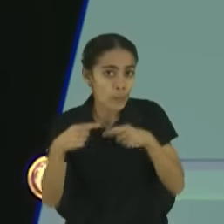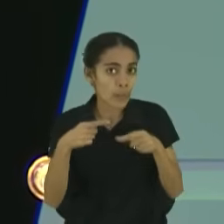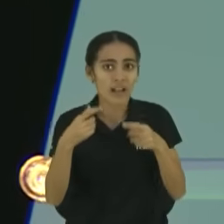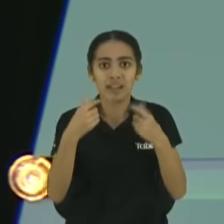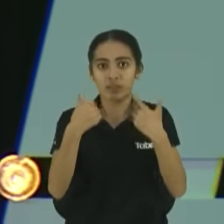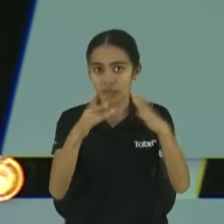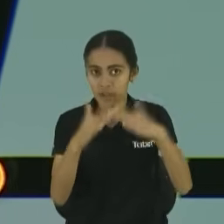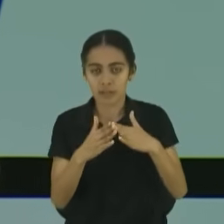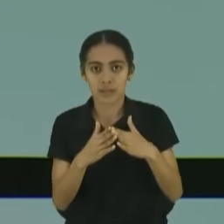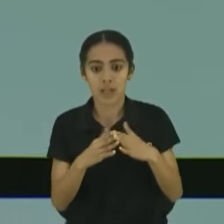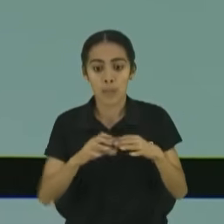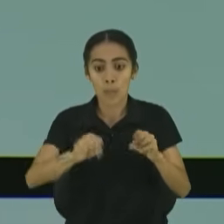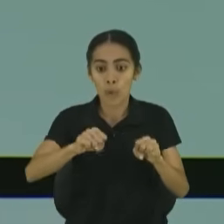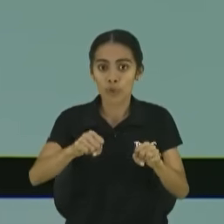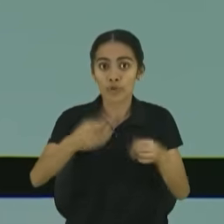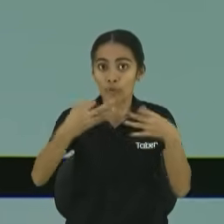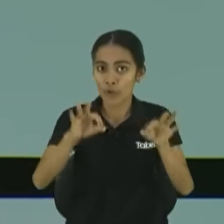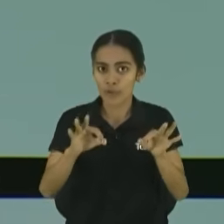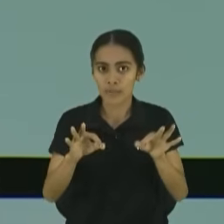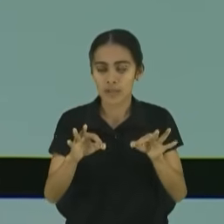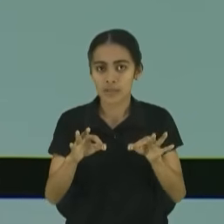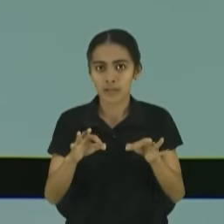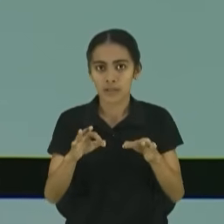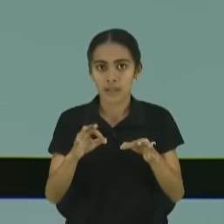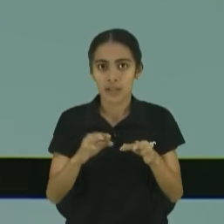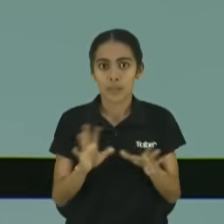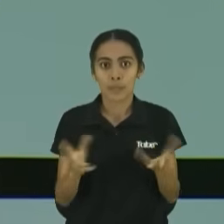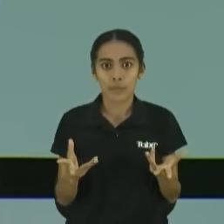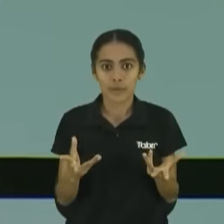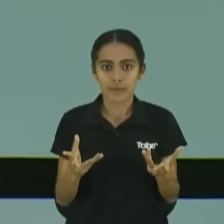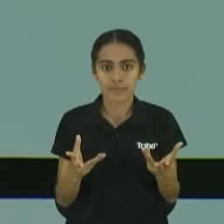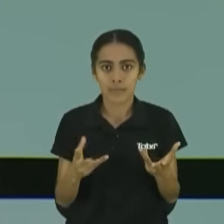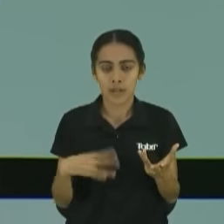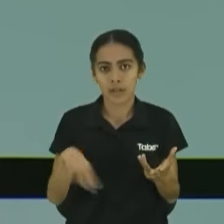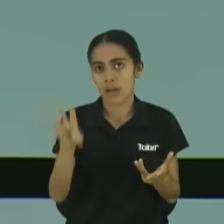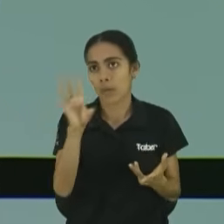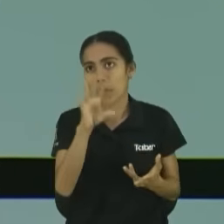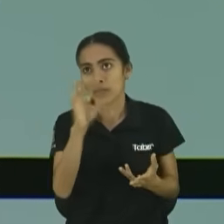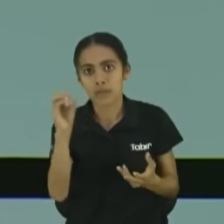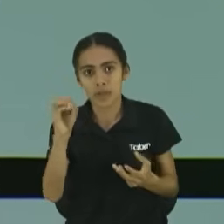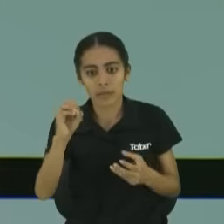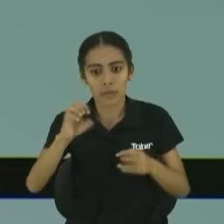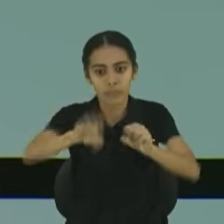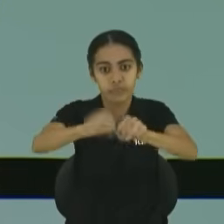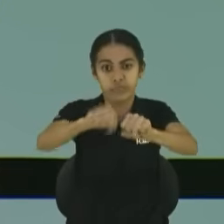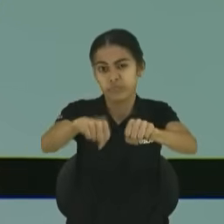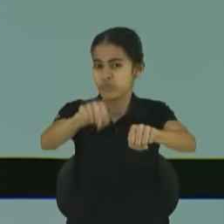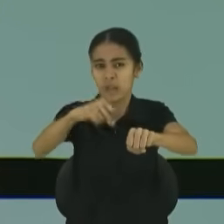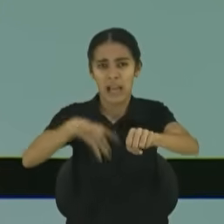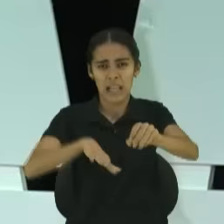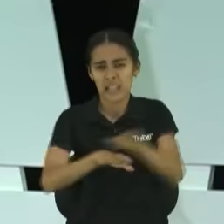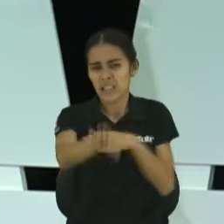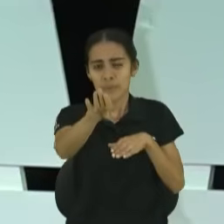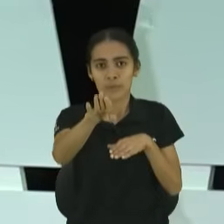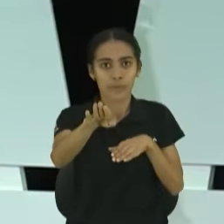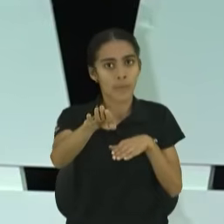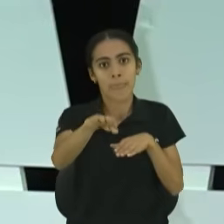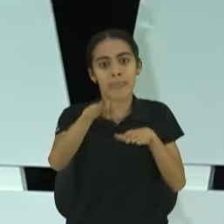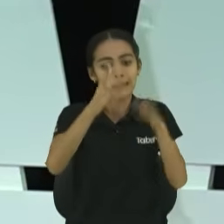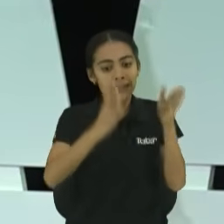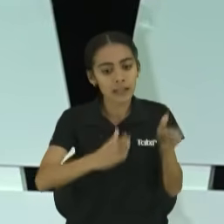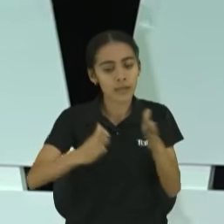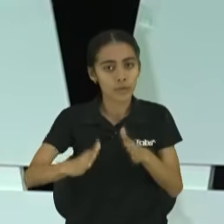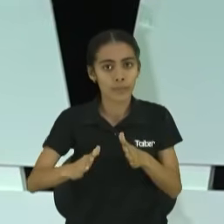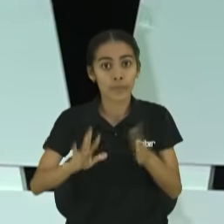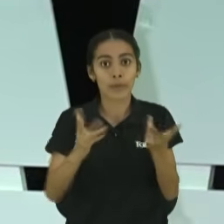Porque no puedo ir caminando a 400 kilómetros por hora si los de atrás manejamos a 50. El tour master va pensando siempre en el